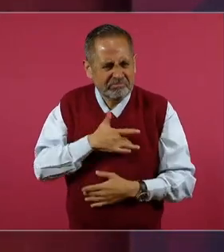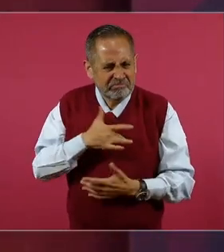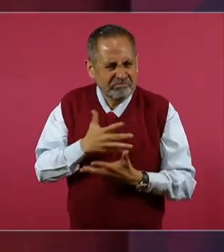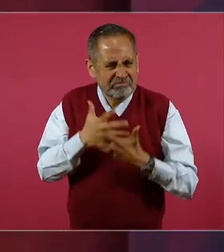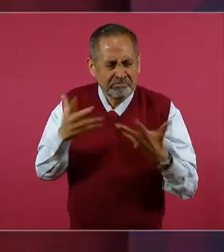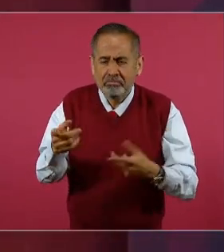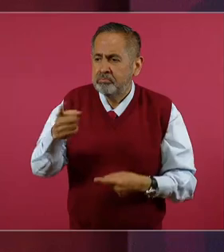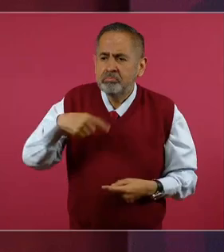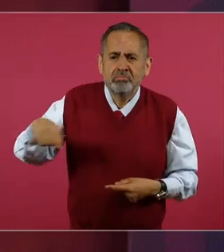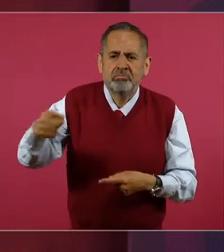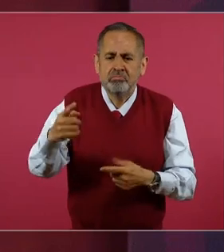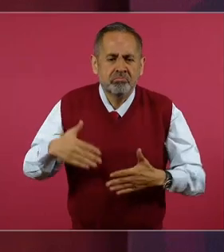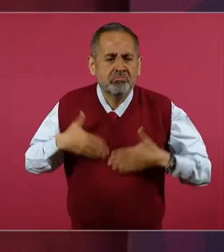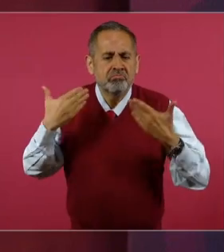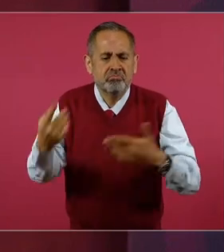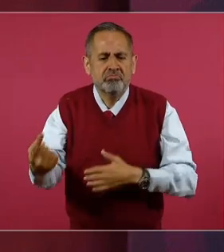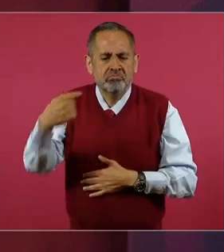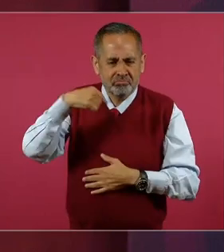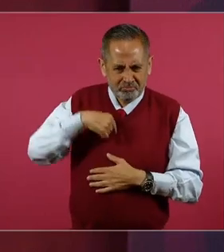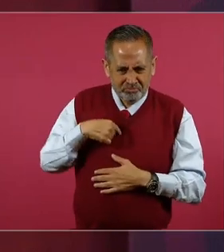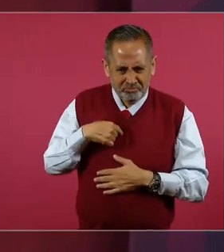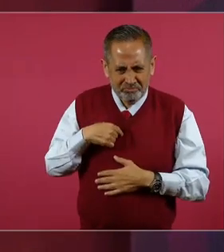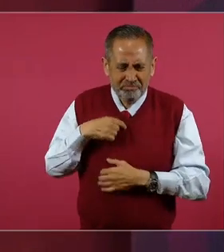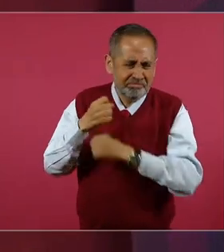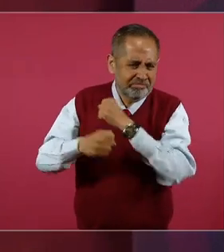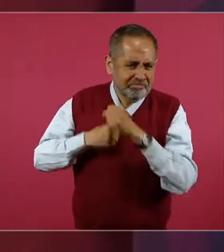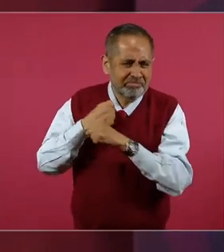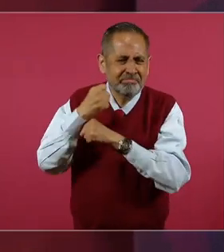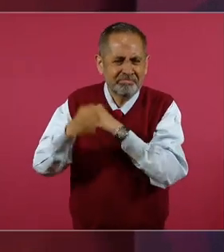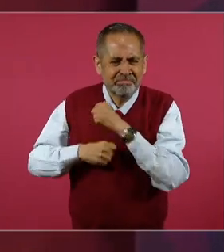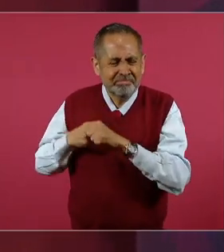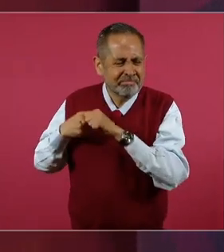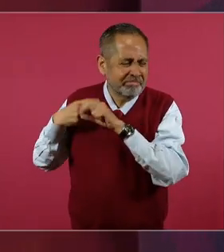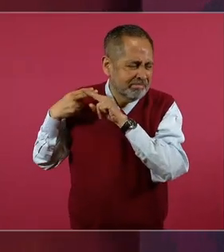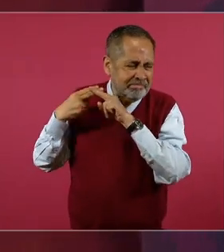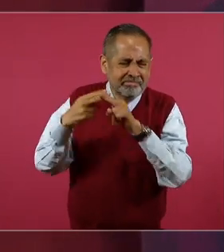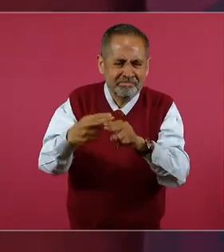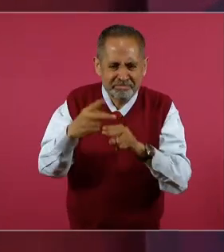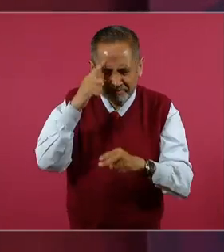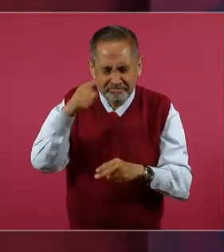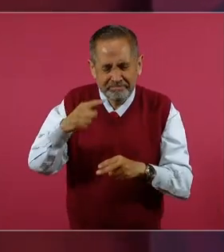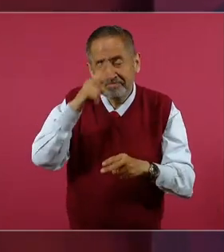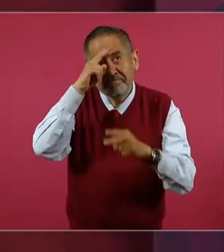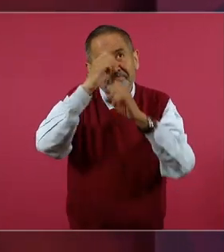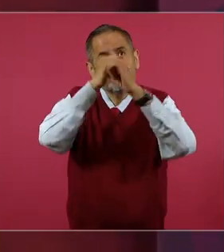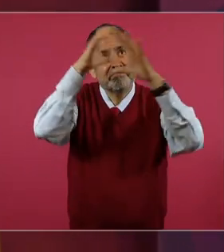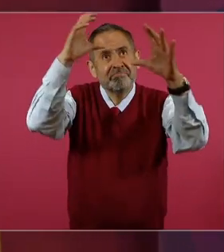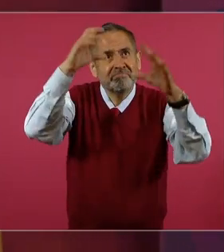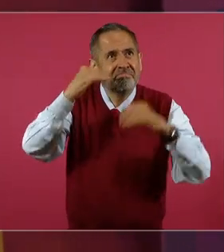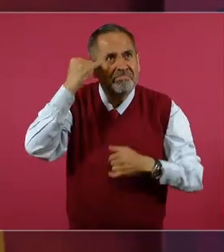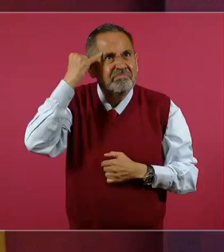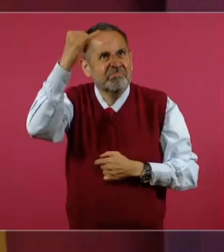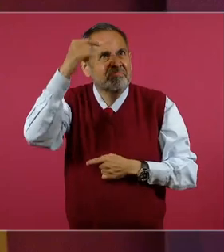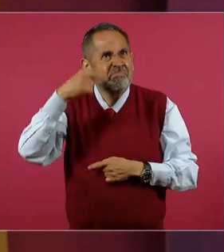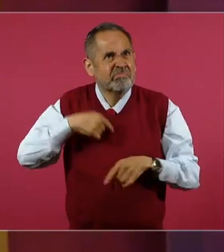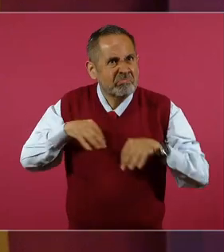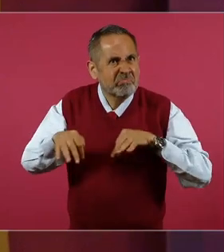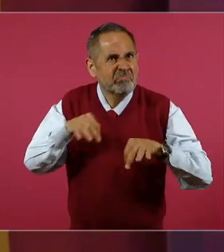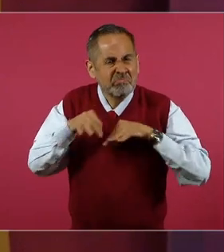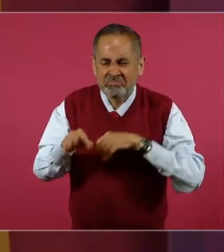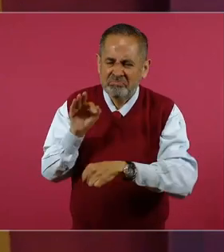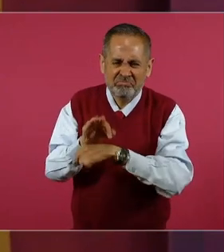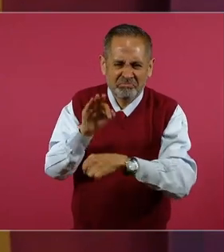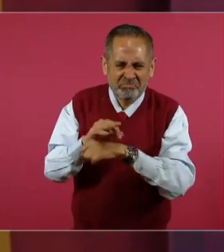me dieron su confianza en mi larga travesía para ayudar con mi imaginación, ideales y trabajo en